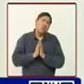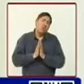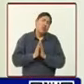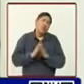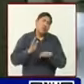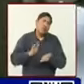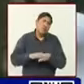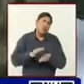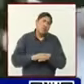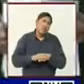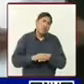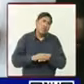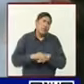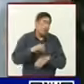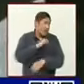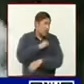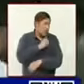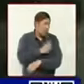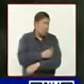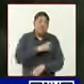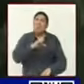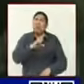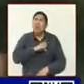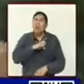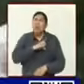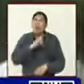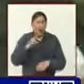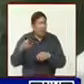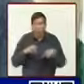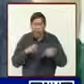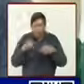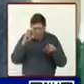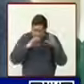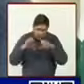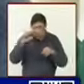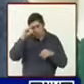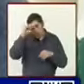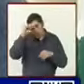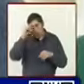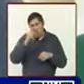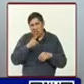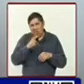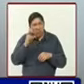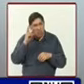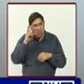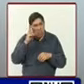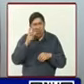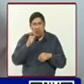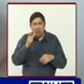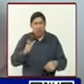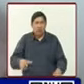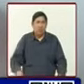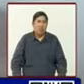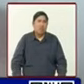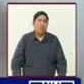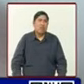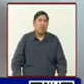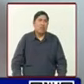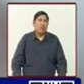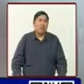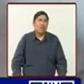las autoridades, don Pedro? Las autoridades que me hagan justicia, que le encuentren al pillo, al ladrón.